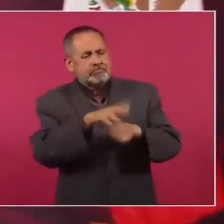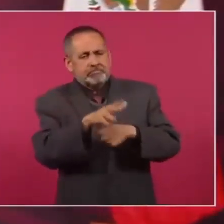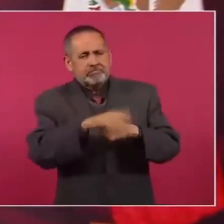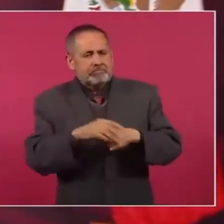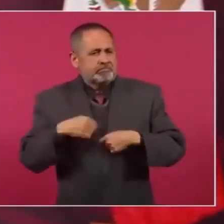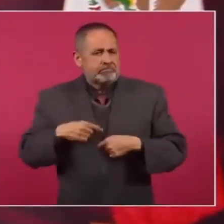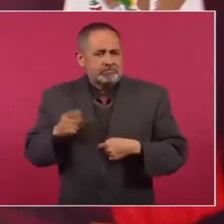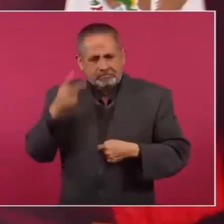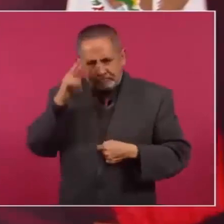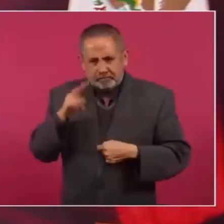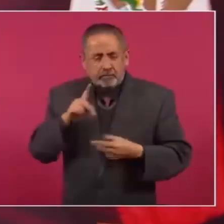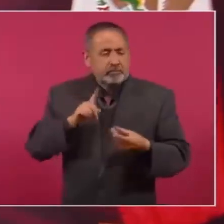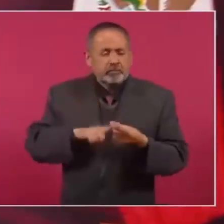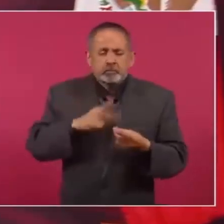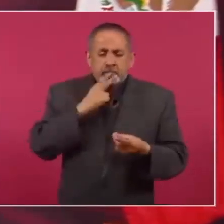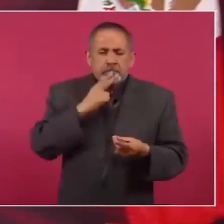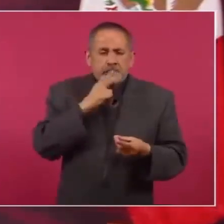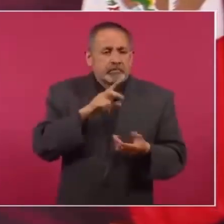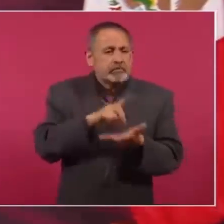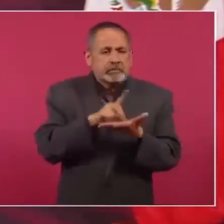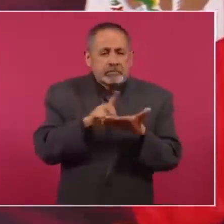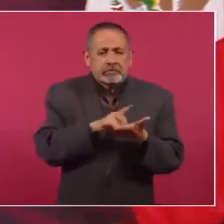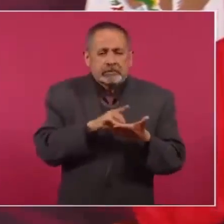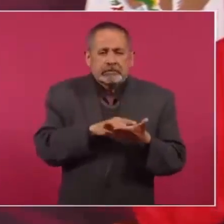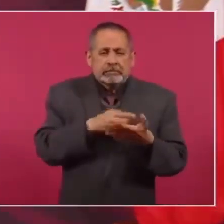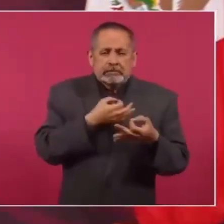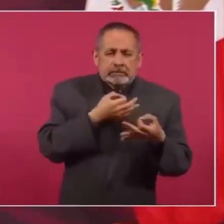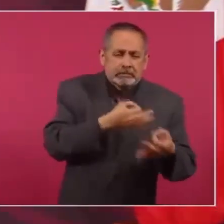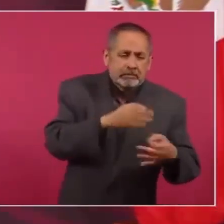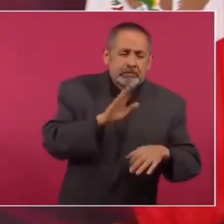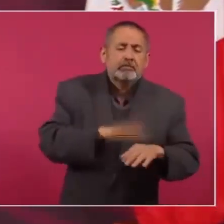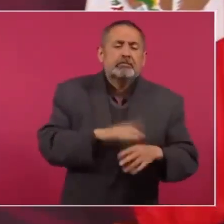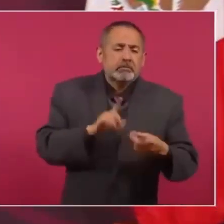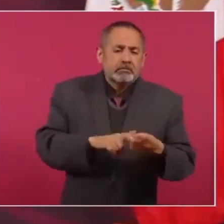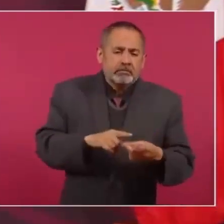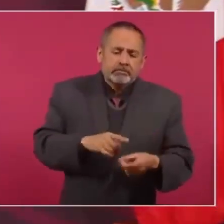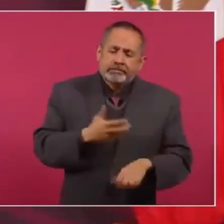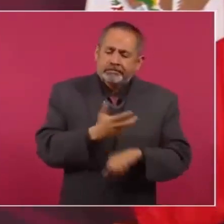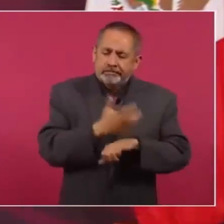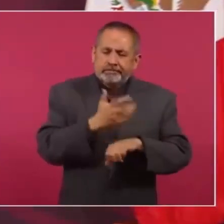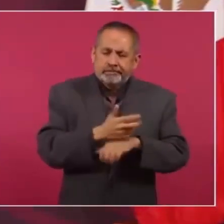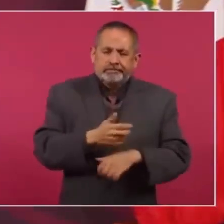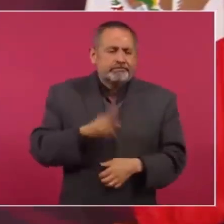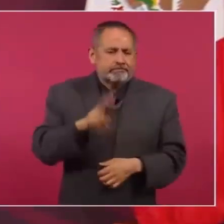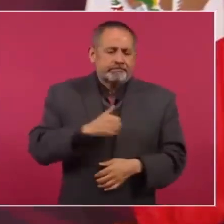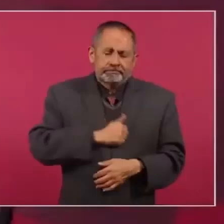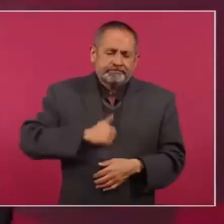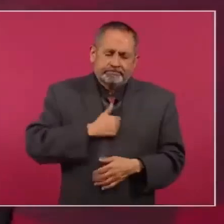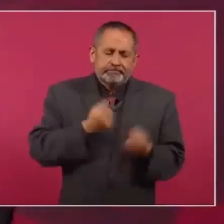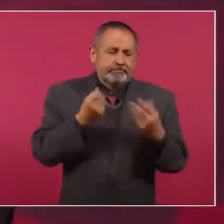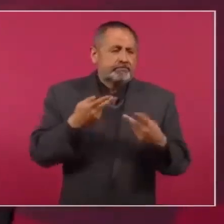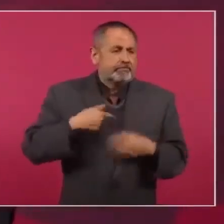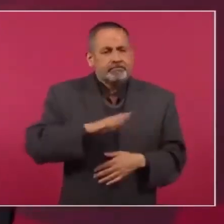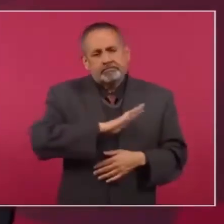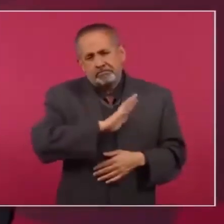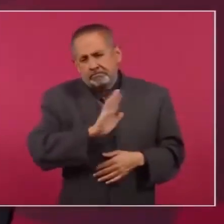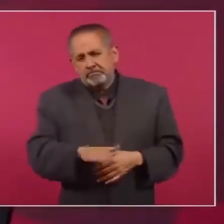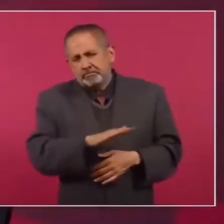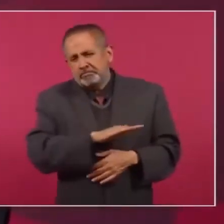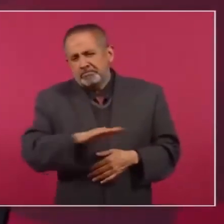Pero donde se consume más es en Estados Unidos, que lamentablemente causa la muerte de